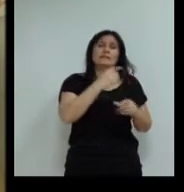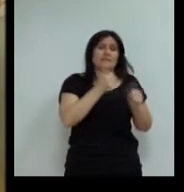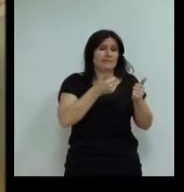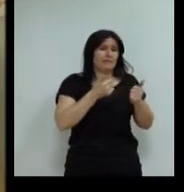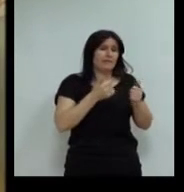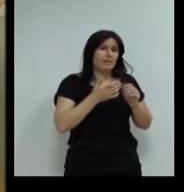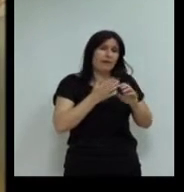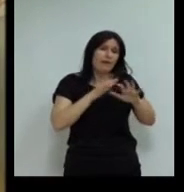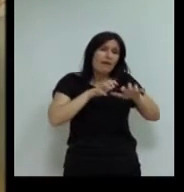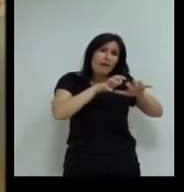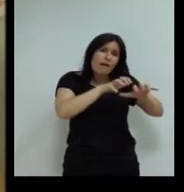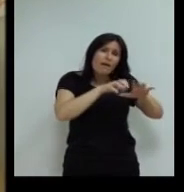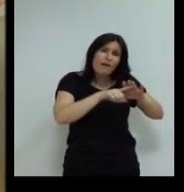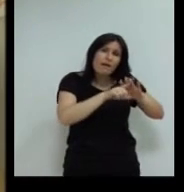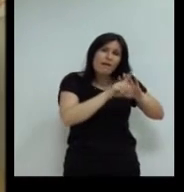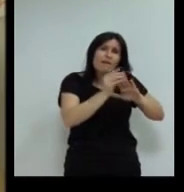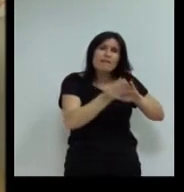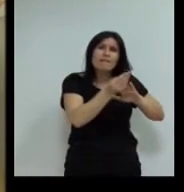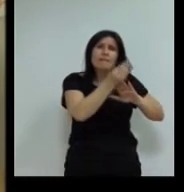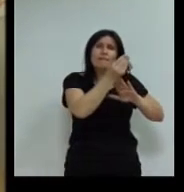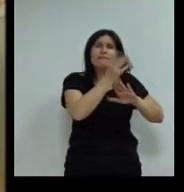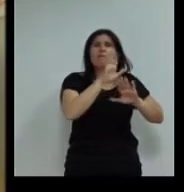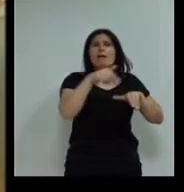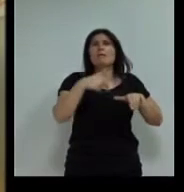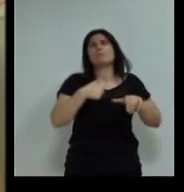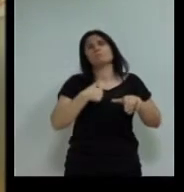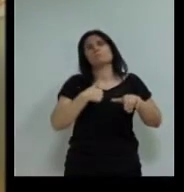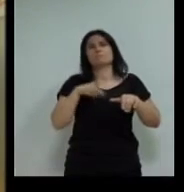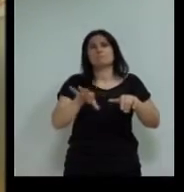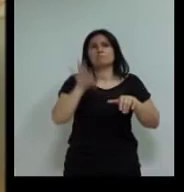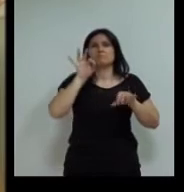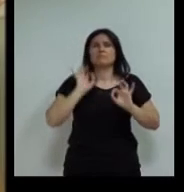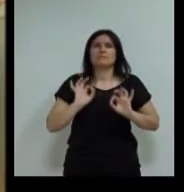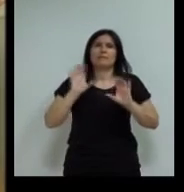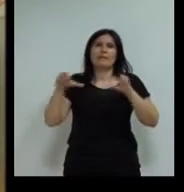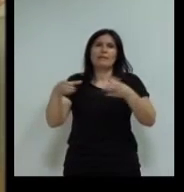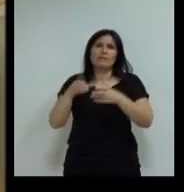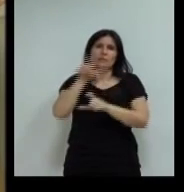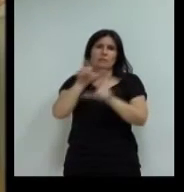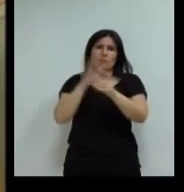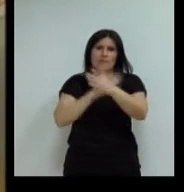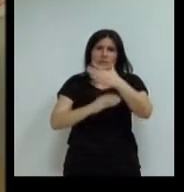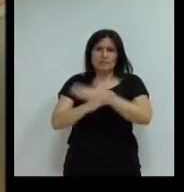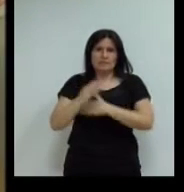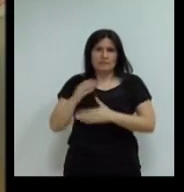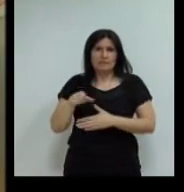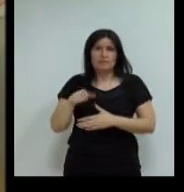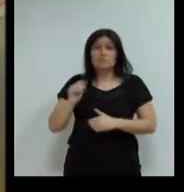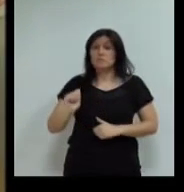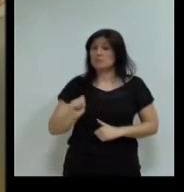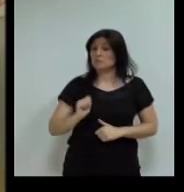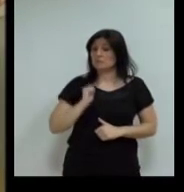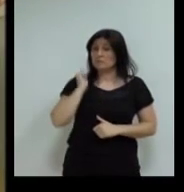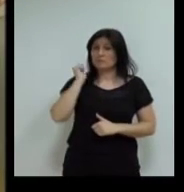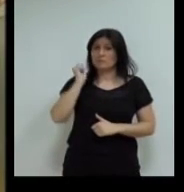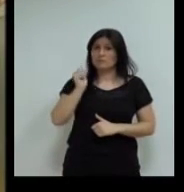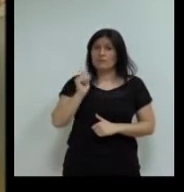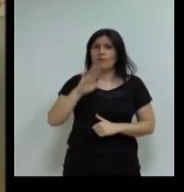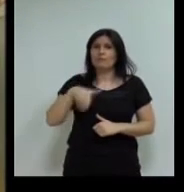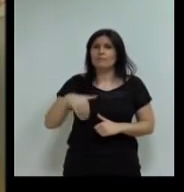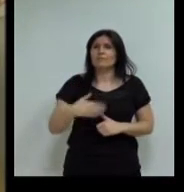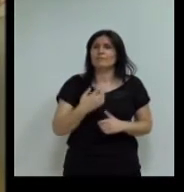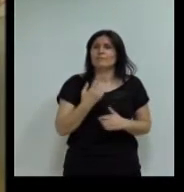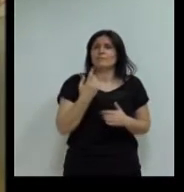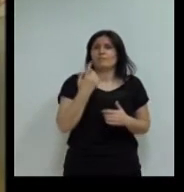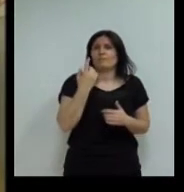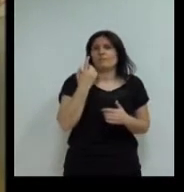lo vas mejorando. Entonces decidimos embarcarnos en la aventura de la accesibilidad. Y bueno, pues dio la casualidad de que se cruzó por el